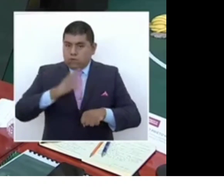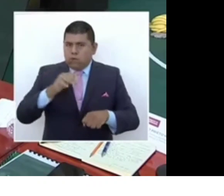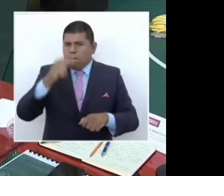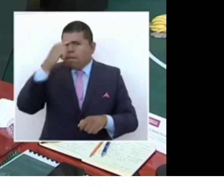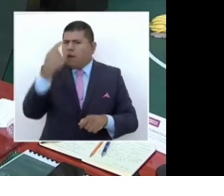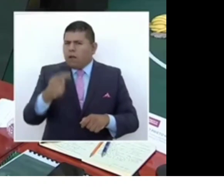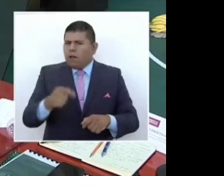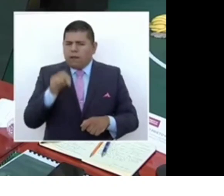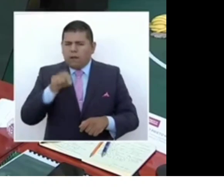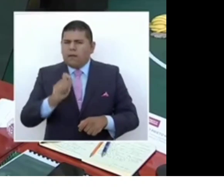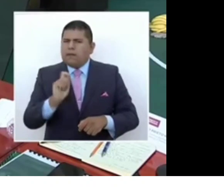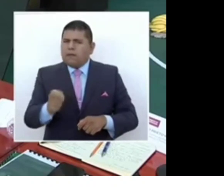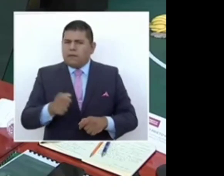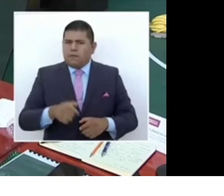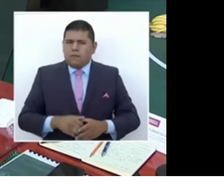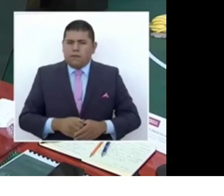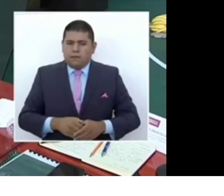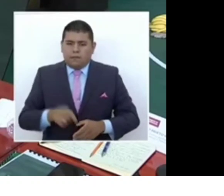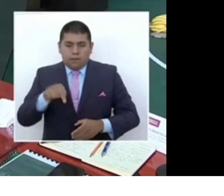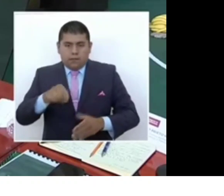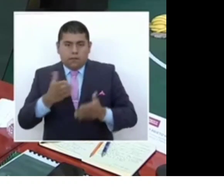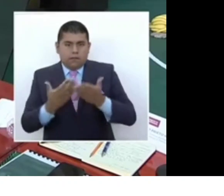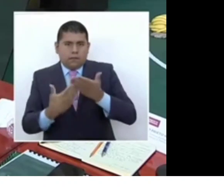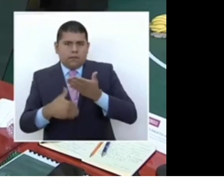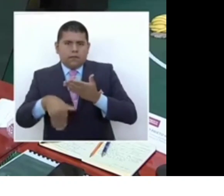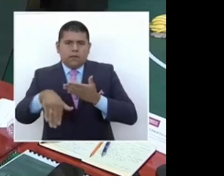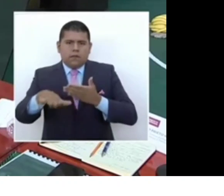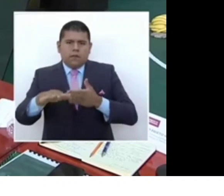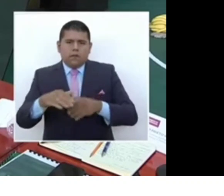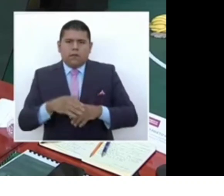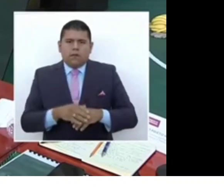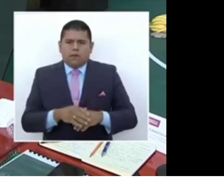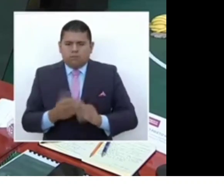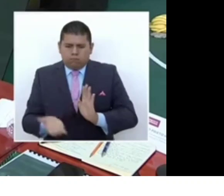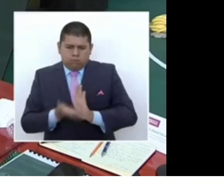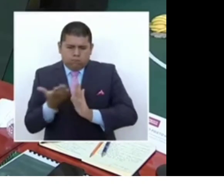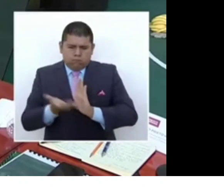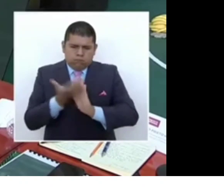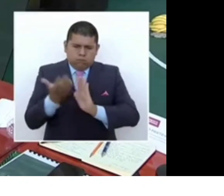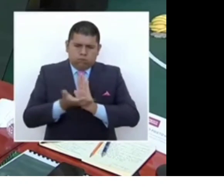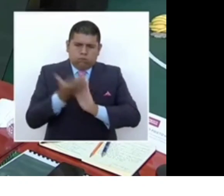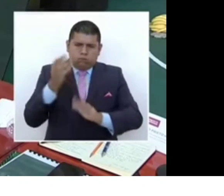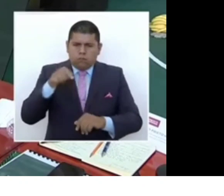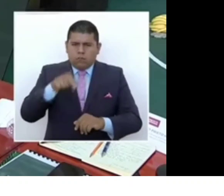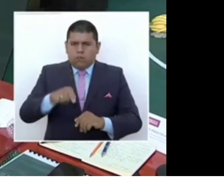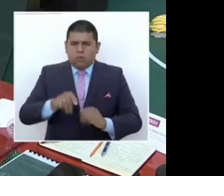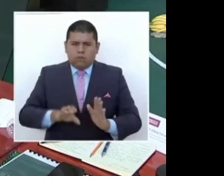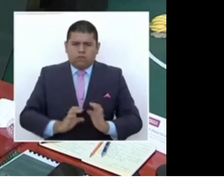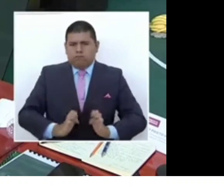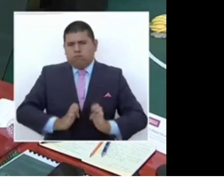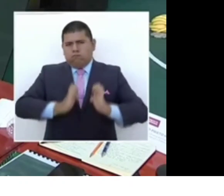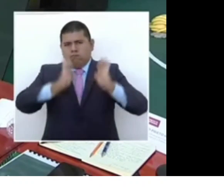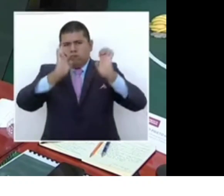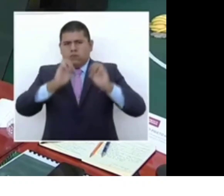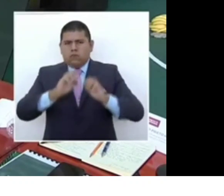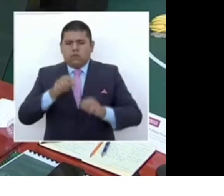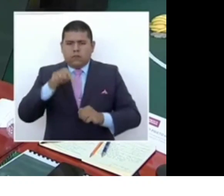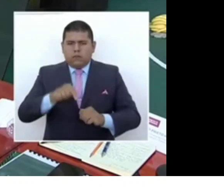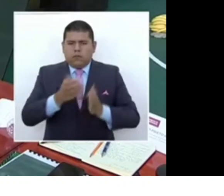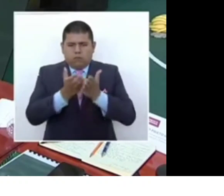donde se va a construir una instalación